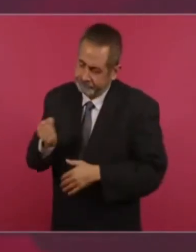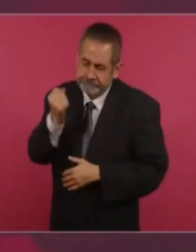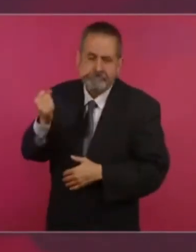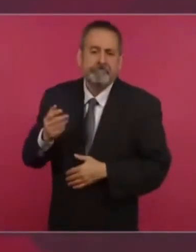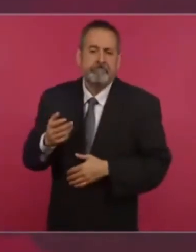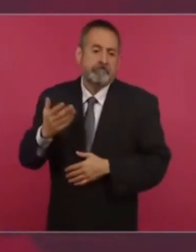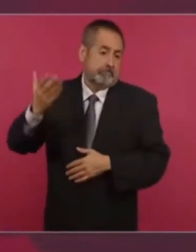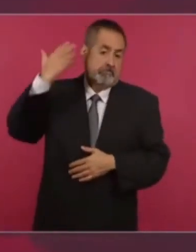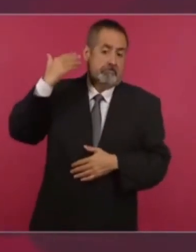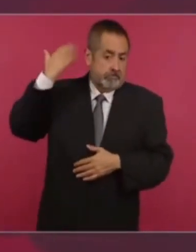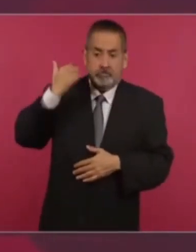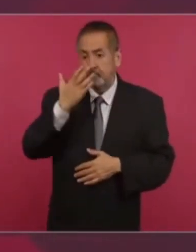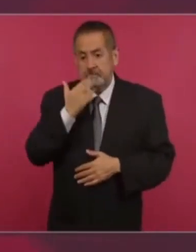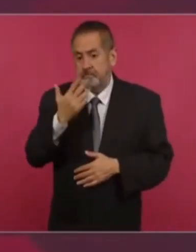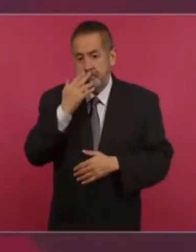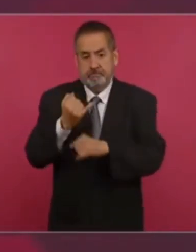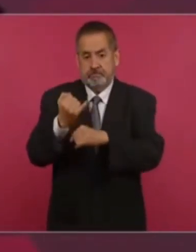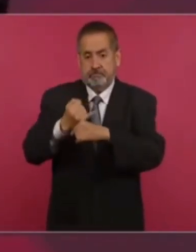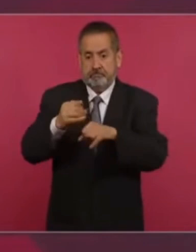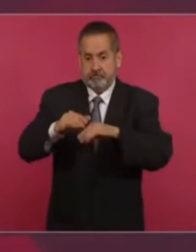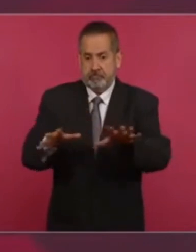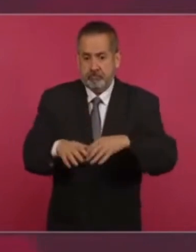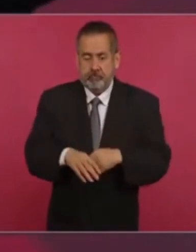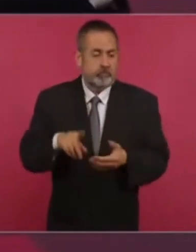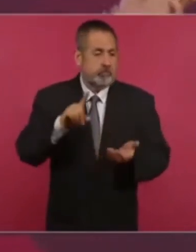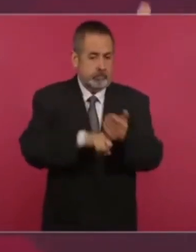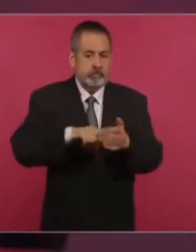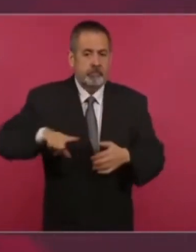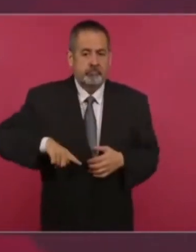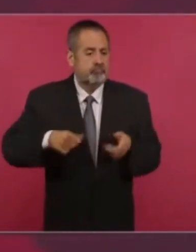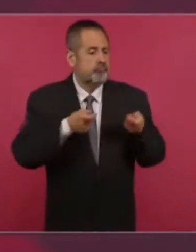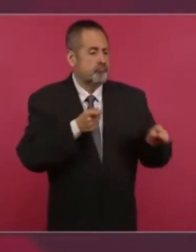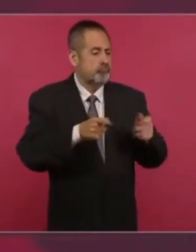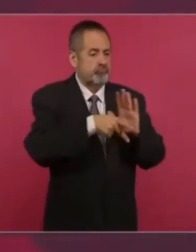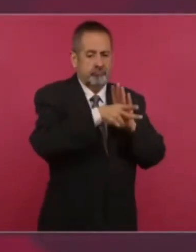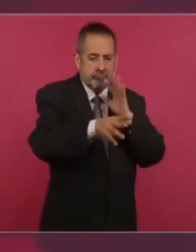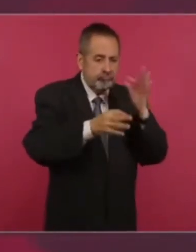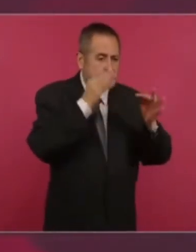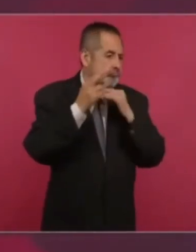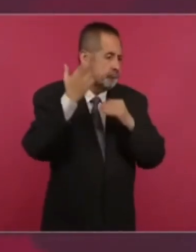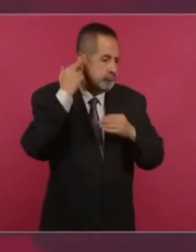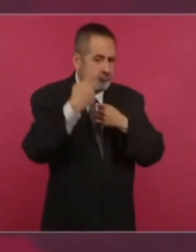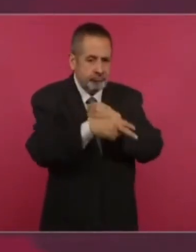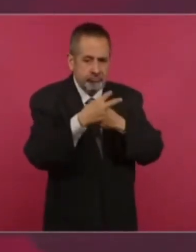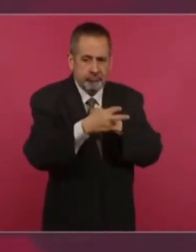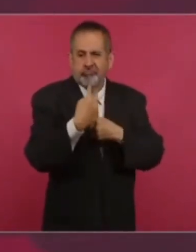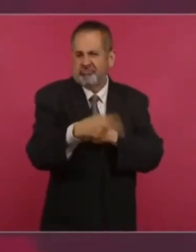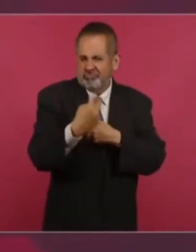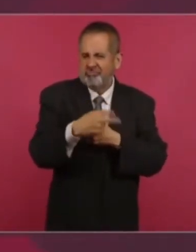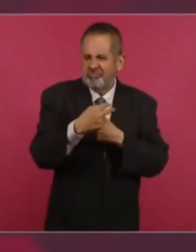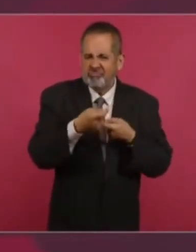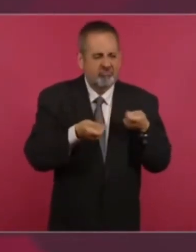las redes sociales. Entonces controlaban todo, sobre todo la televisión